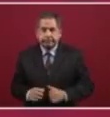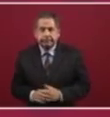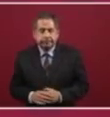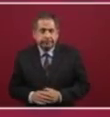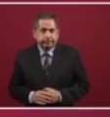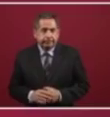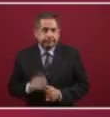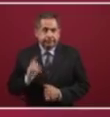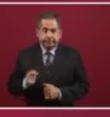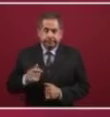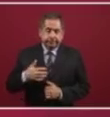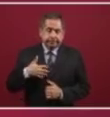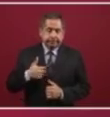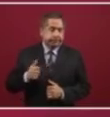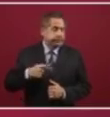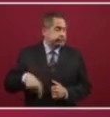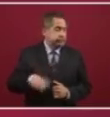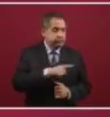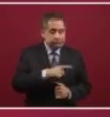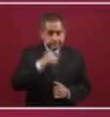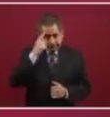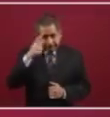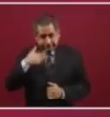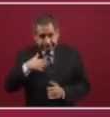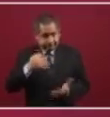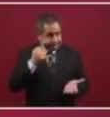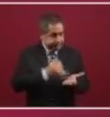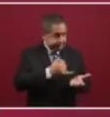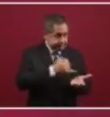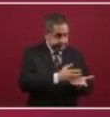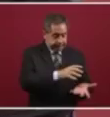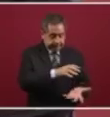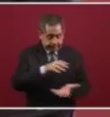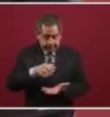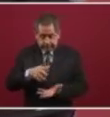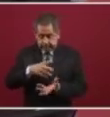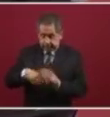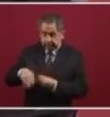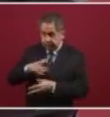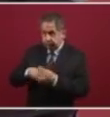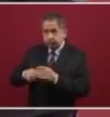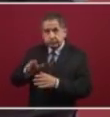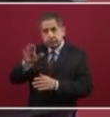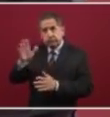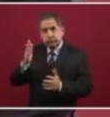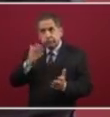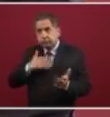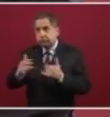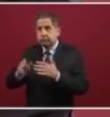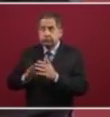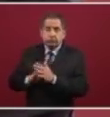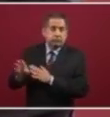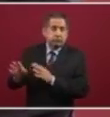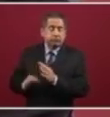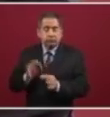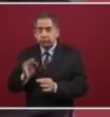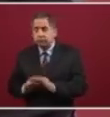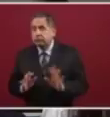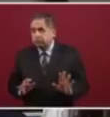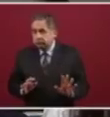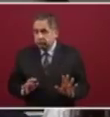comprenda que de los impuestos es que se puede financiar el desarrollo y que ya nadie